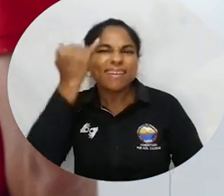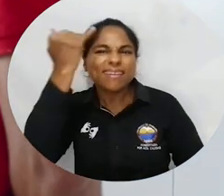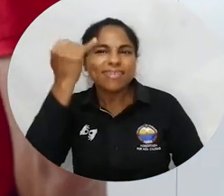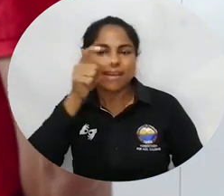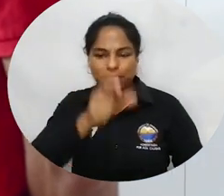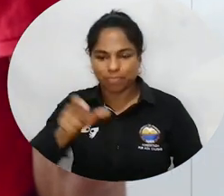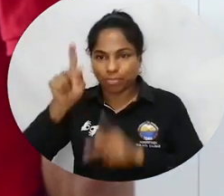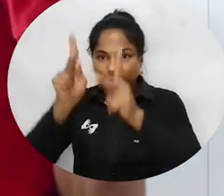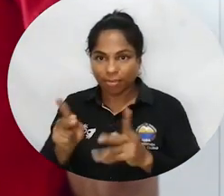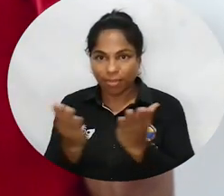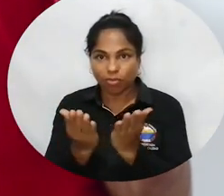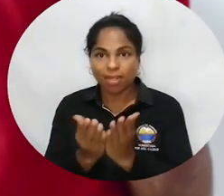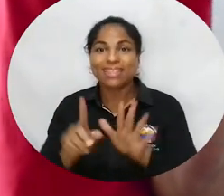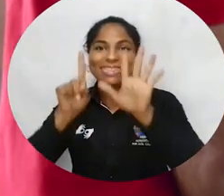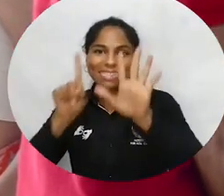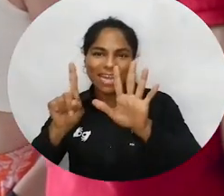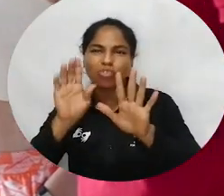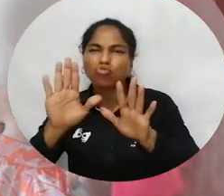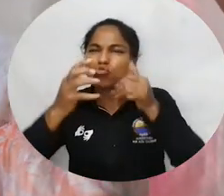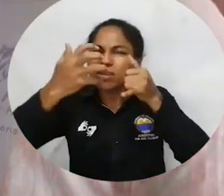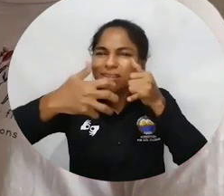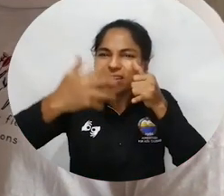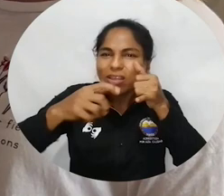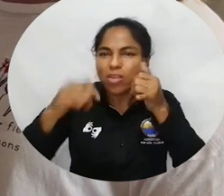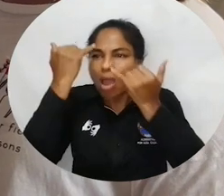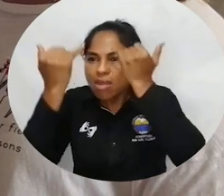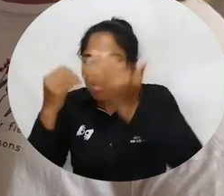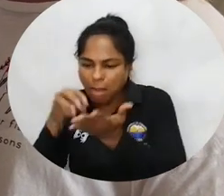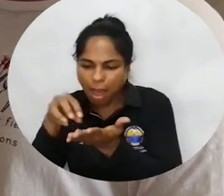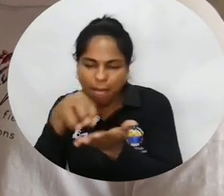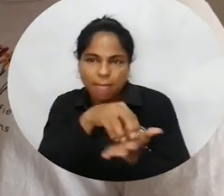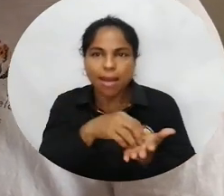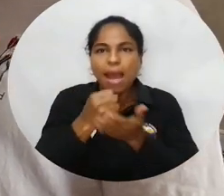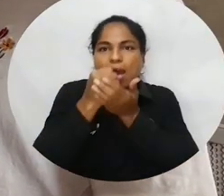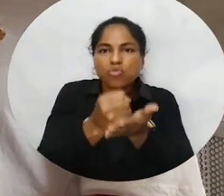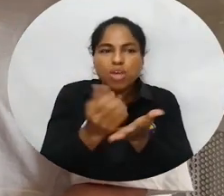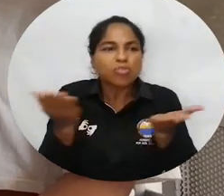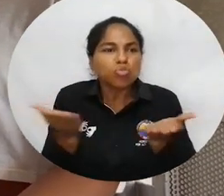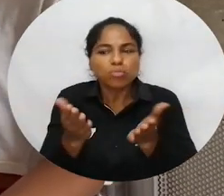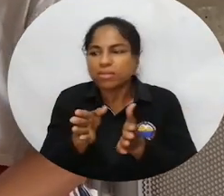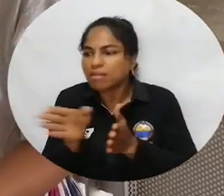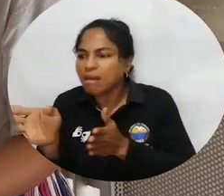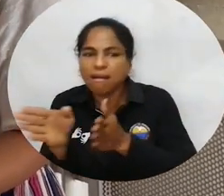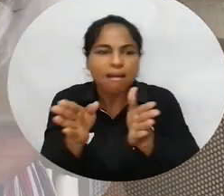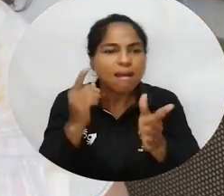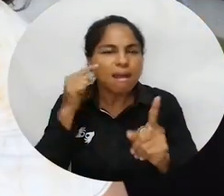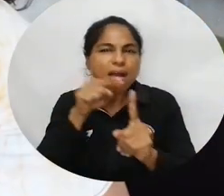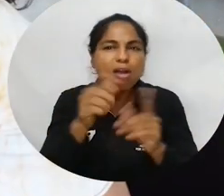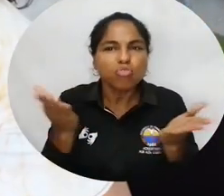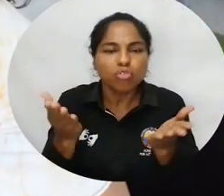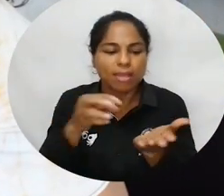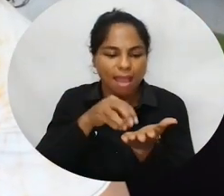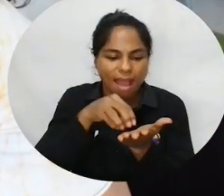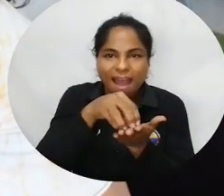6 estudiantes del programa de Ingeniería Industrial, le permitiría a esta población saber dónde se encuentran y el camino que deben tomar para